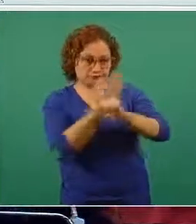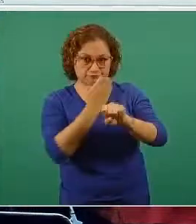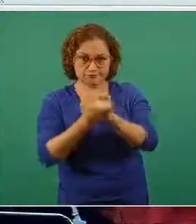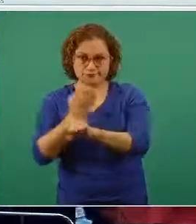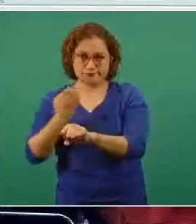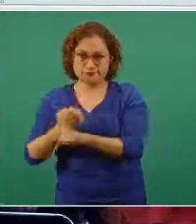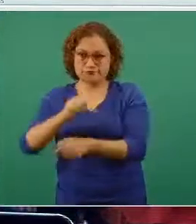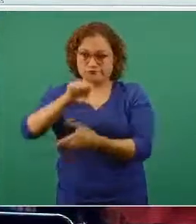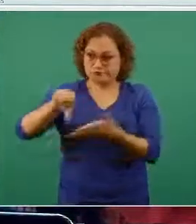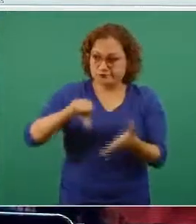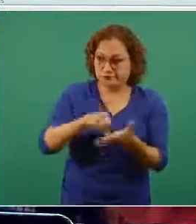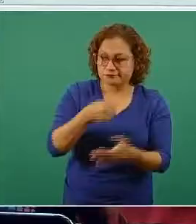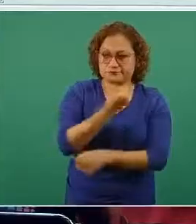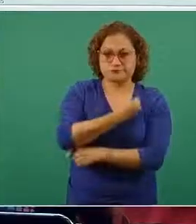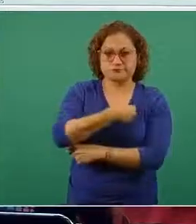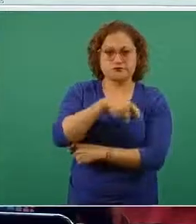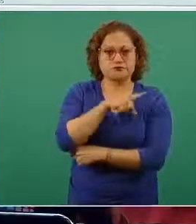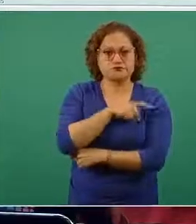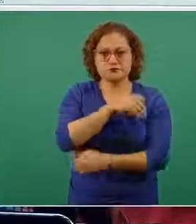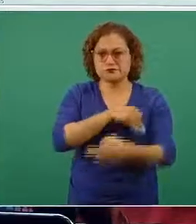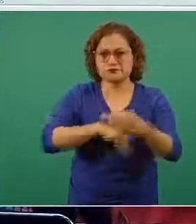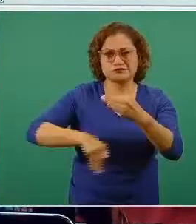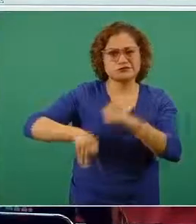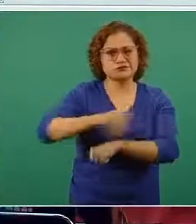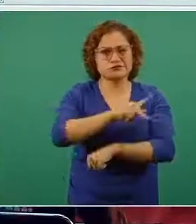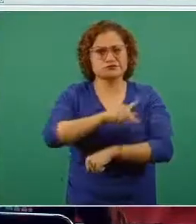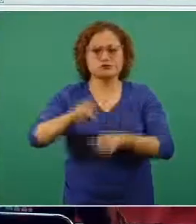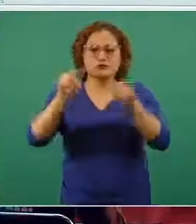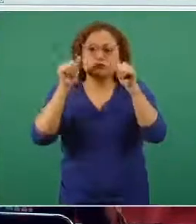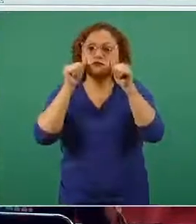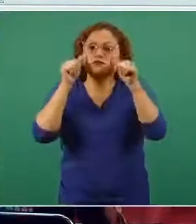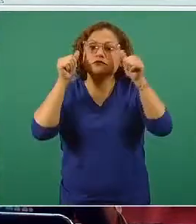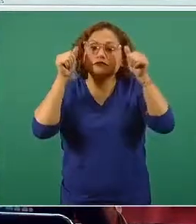salud estatales focalizan las acciones